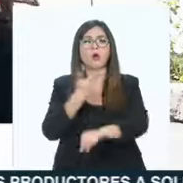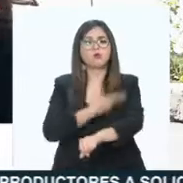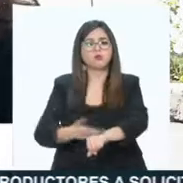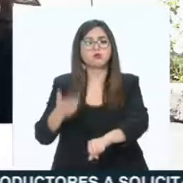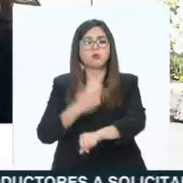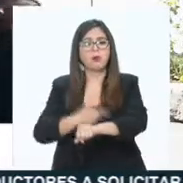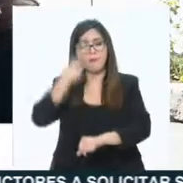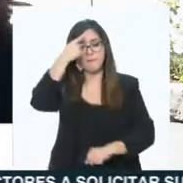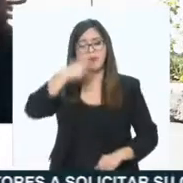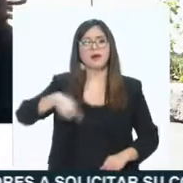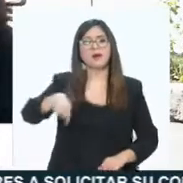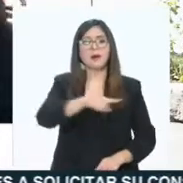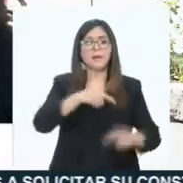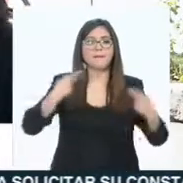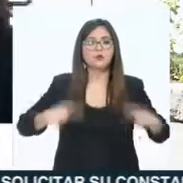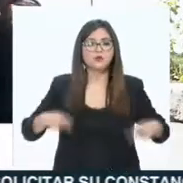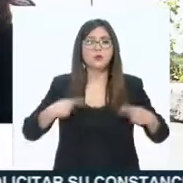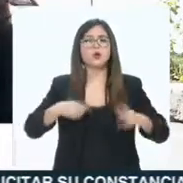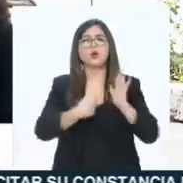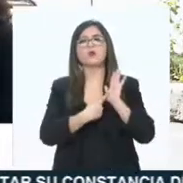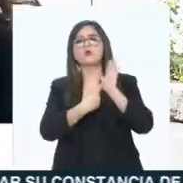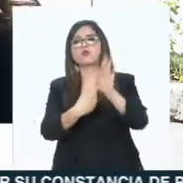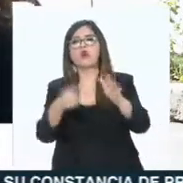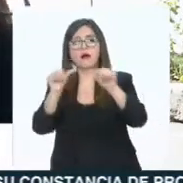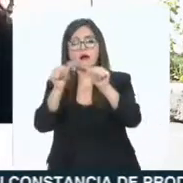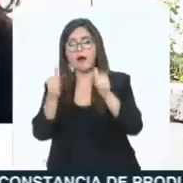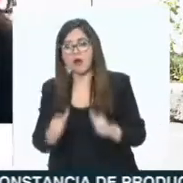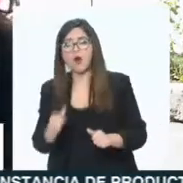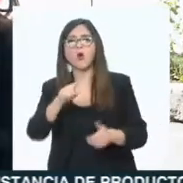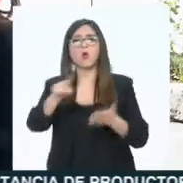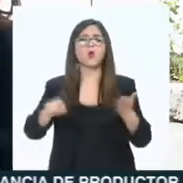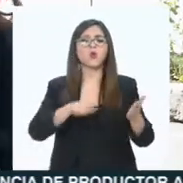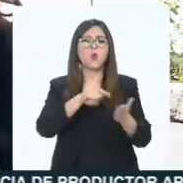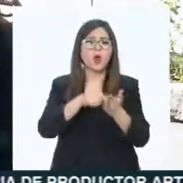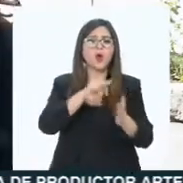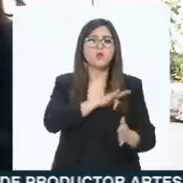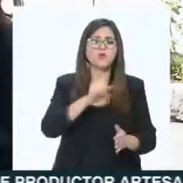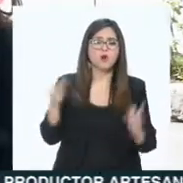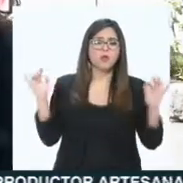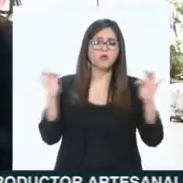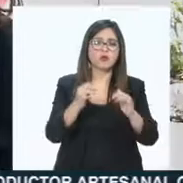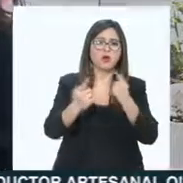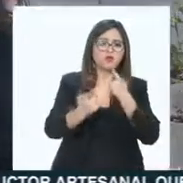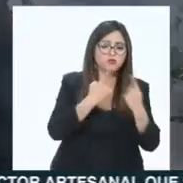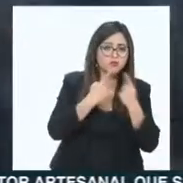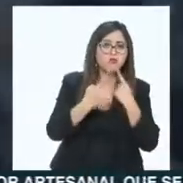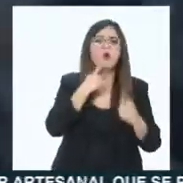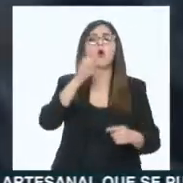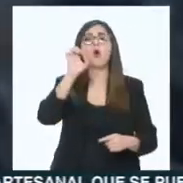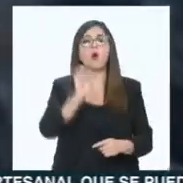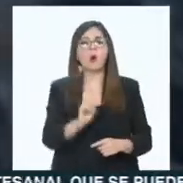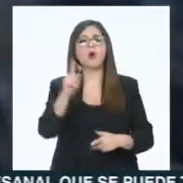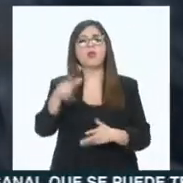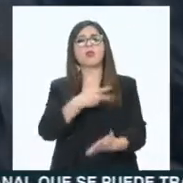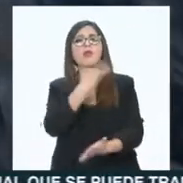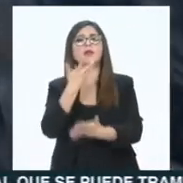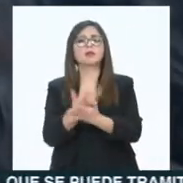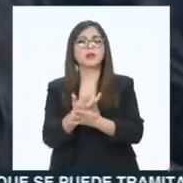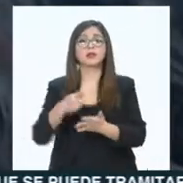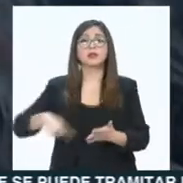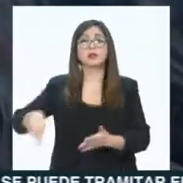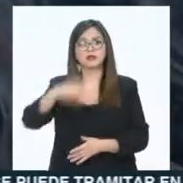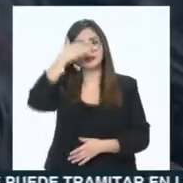distintas expresiones artísticas, generar diálogo, que sea un espacio de descanso también, como en la locura del centro histórico. La